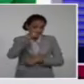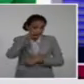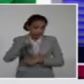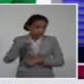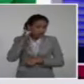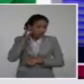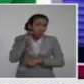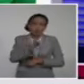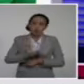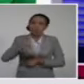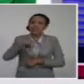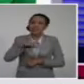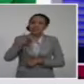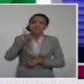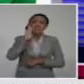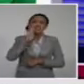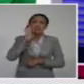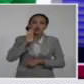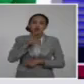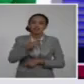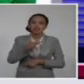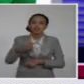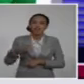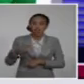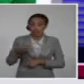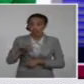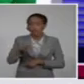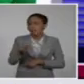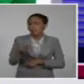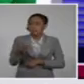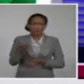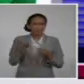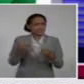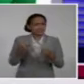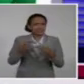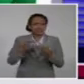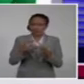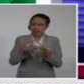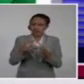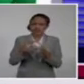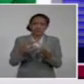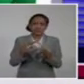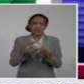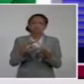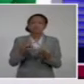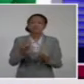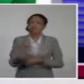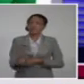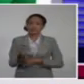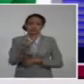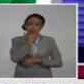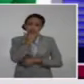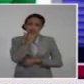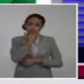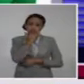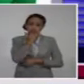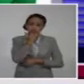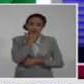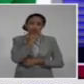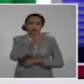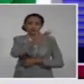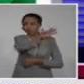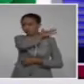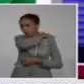una infección bacteriana muy seria, muy severa, con afectación en los pulmones, en